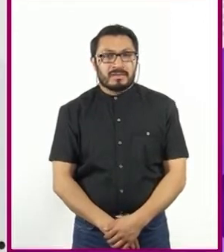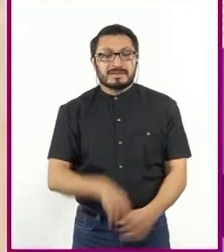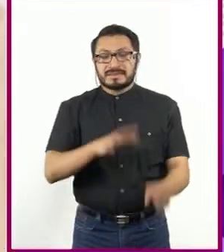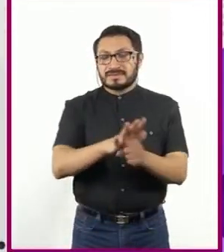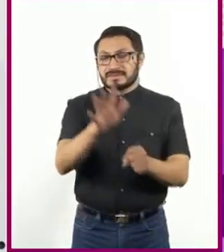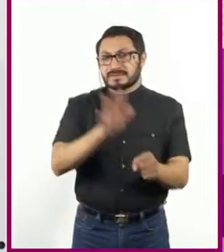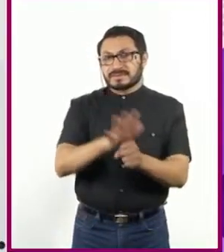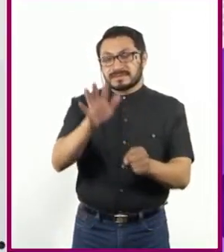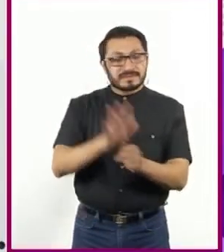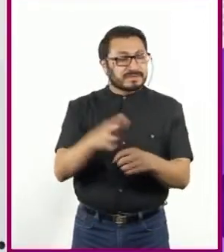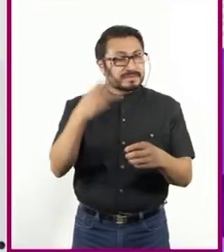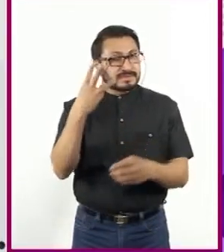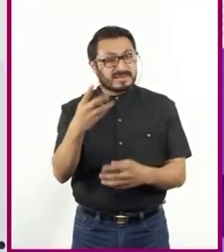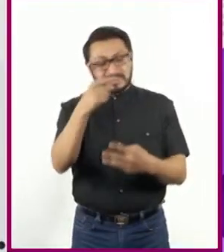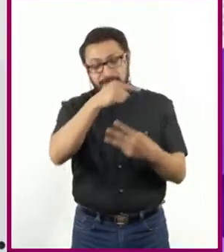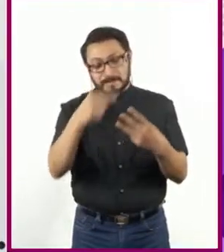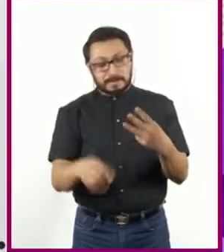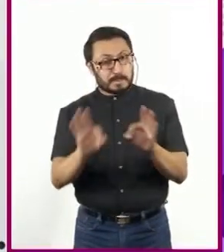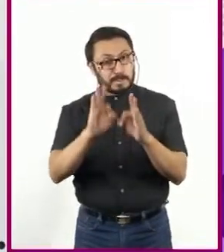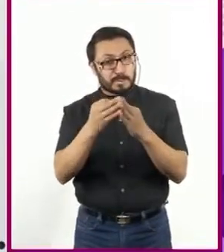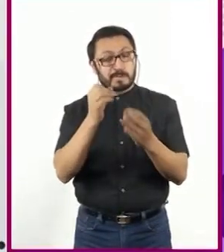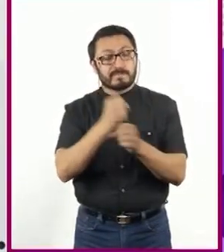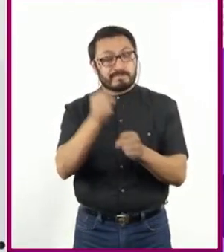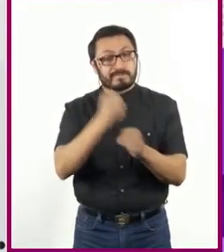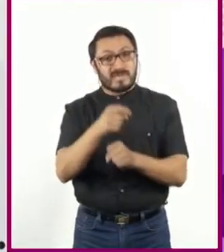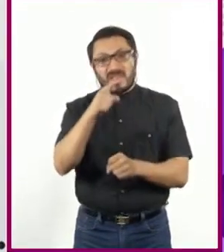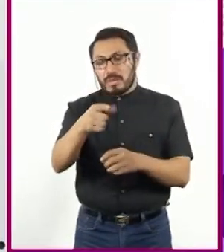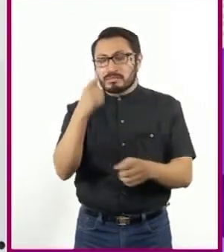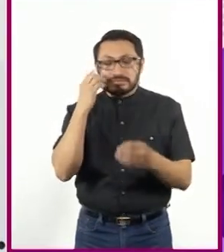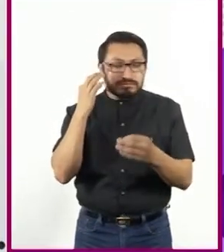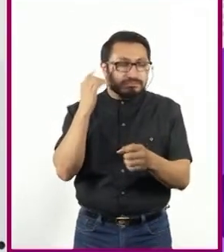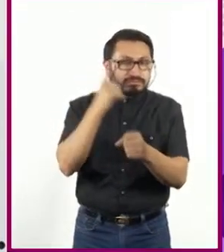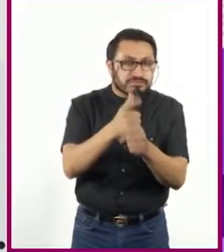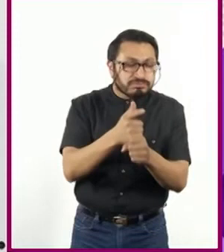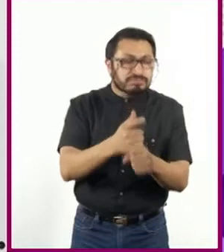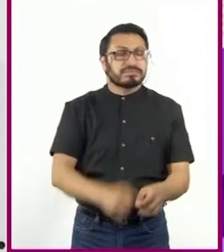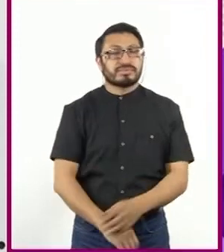¿Cuáles son los 3 tipos de violencia que identificó?